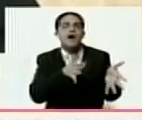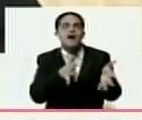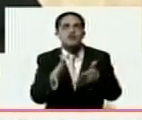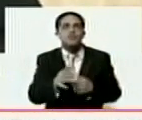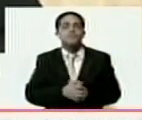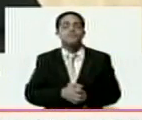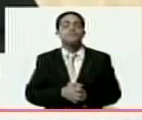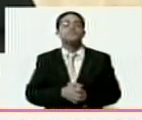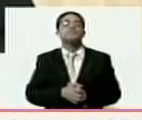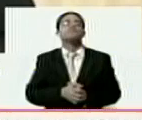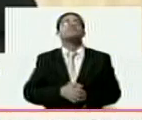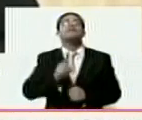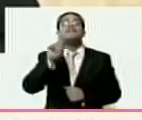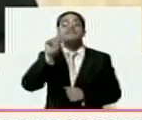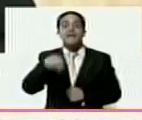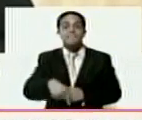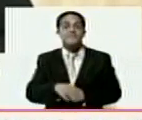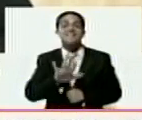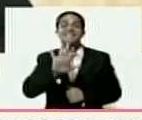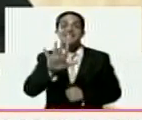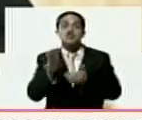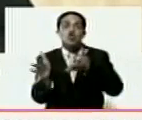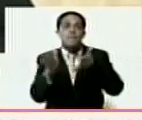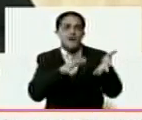5 de marzo también se involucra Brasil.